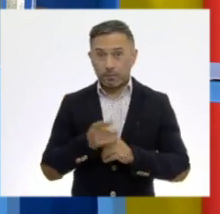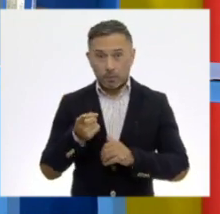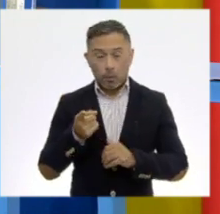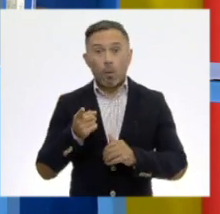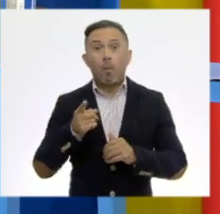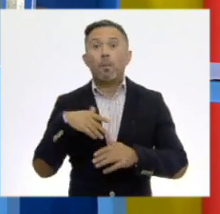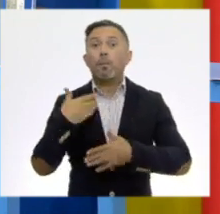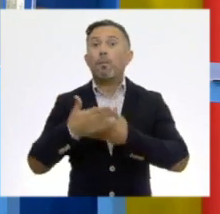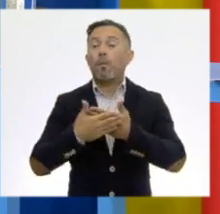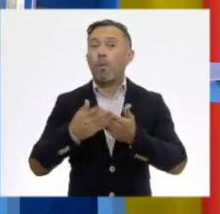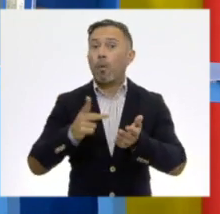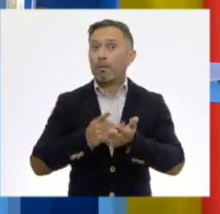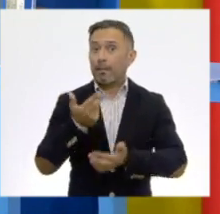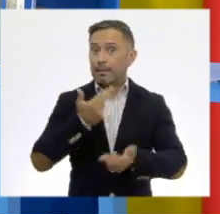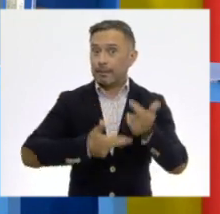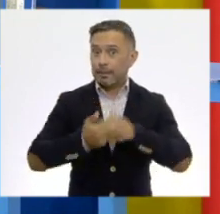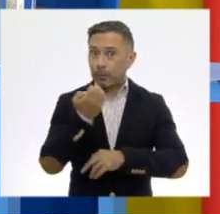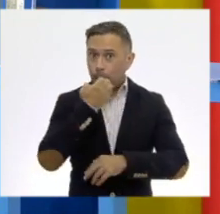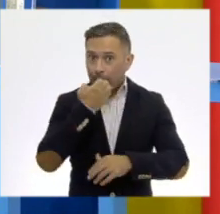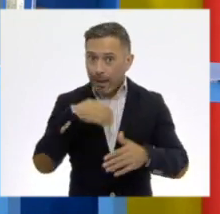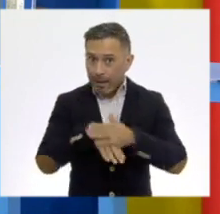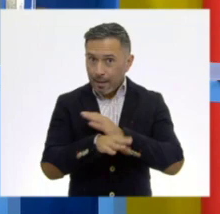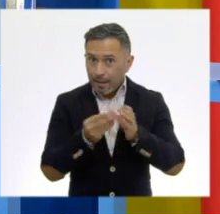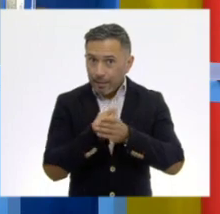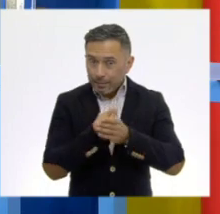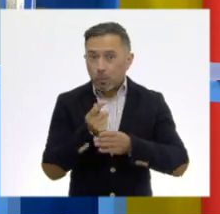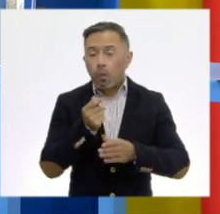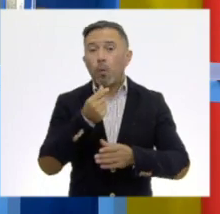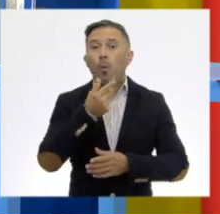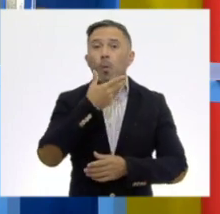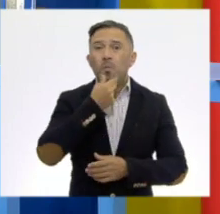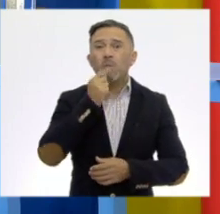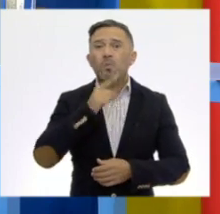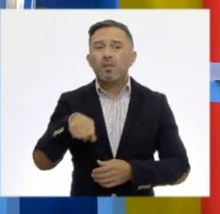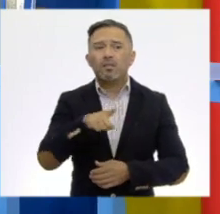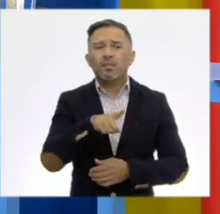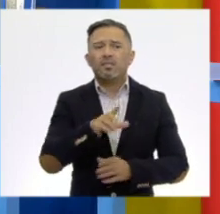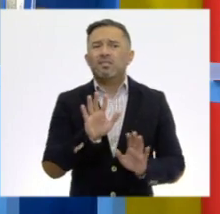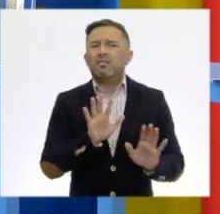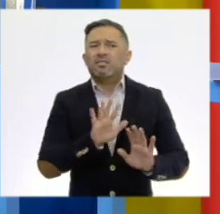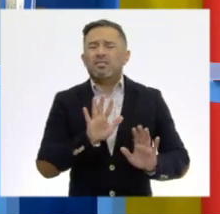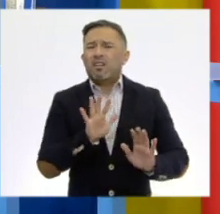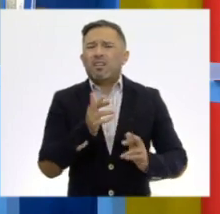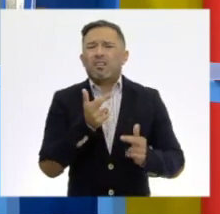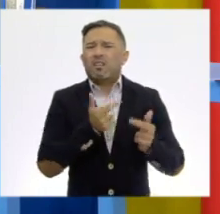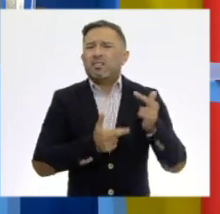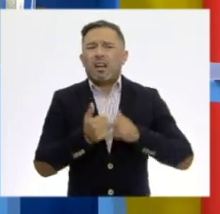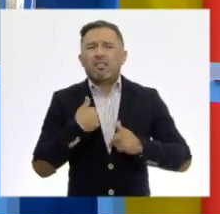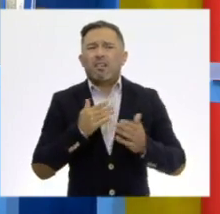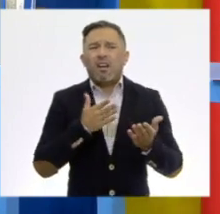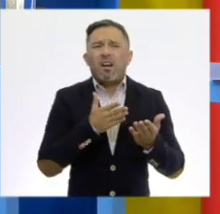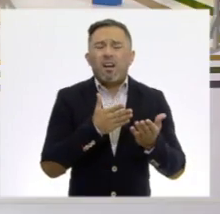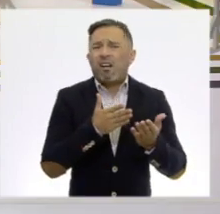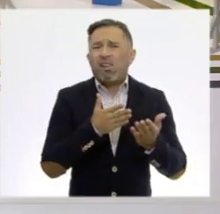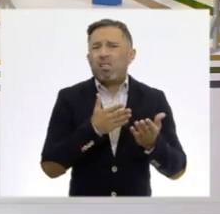que regresemos a la escuela haya niñas y niños que no quieran regresar porque tienen miedo. Eso